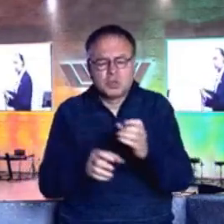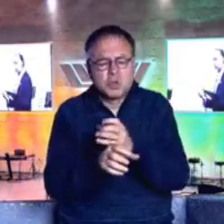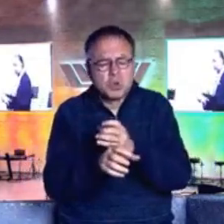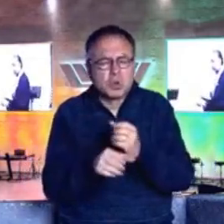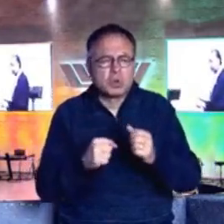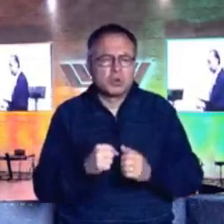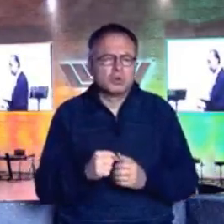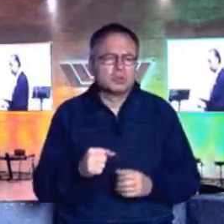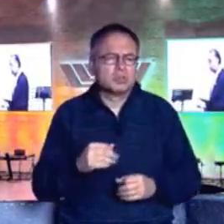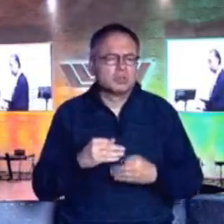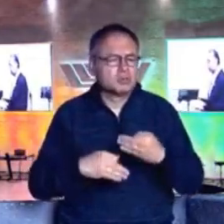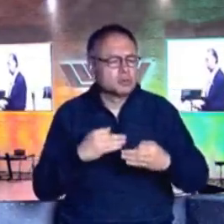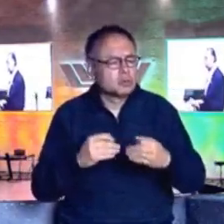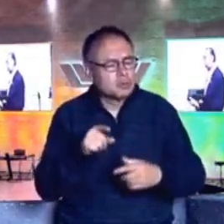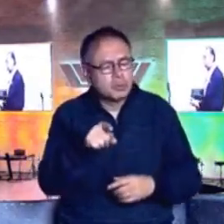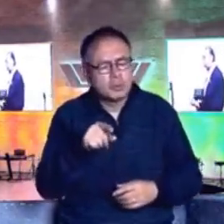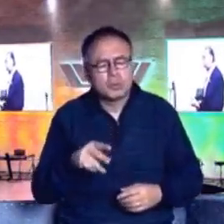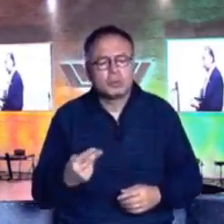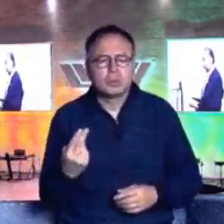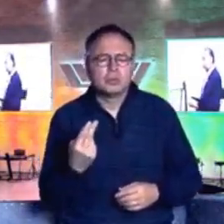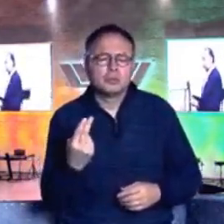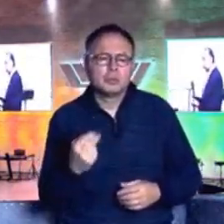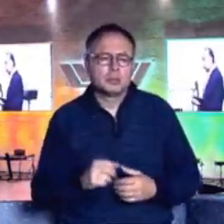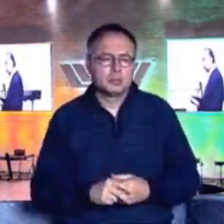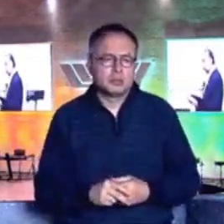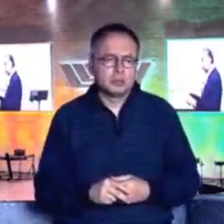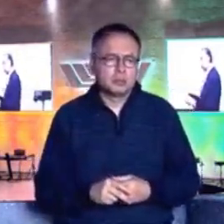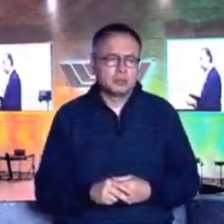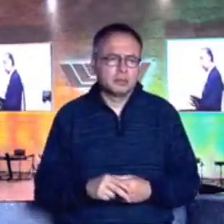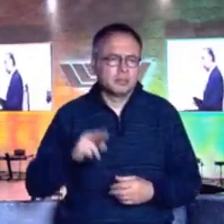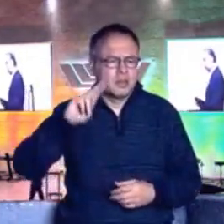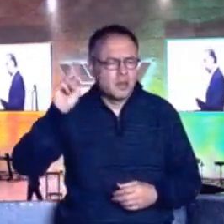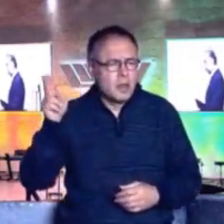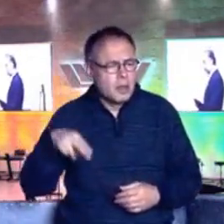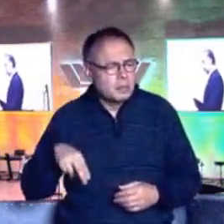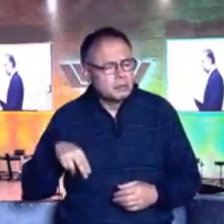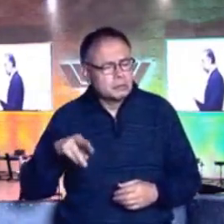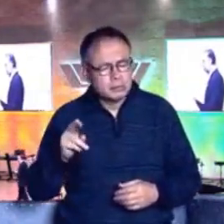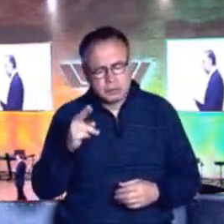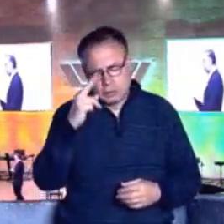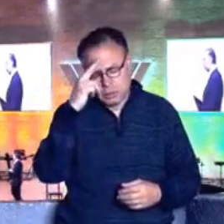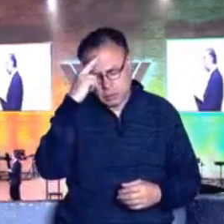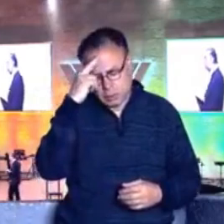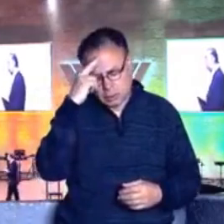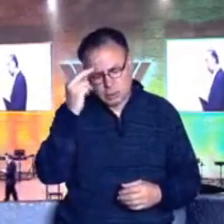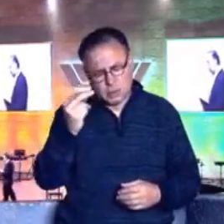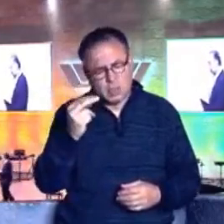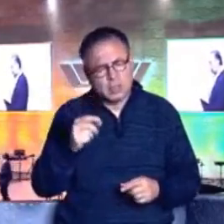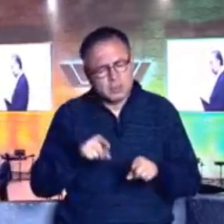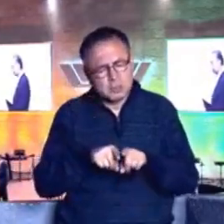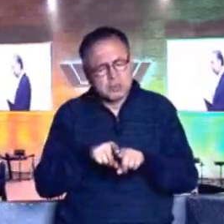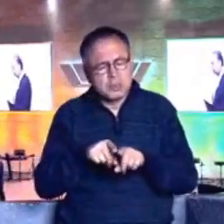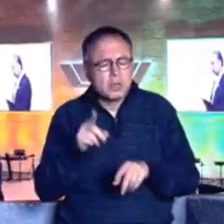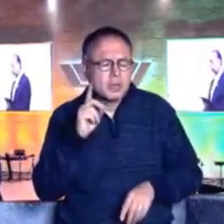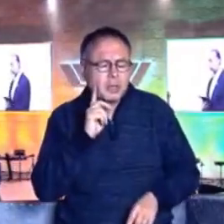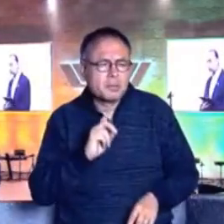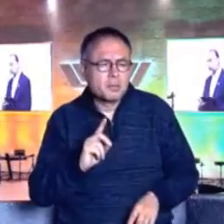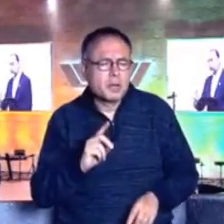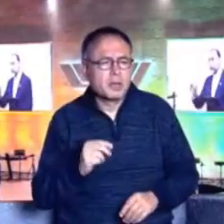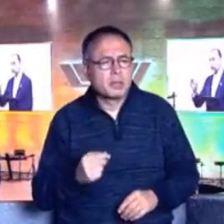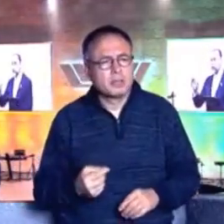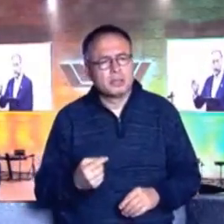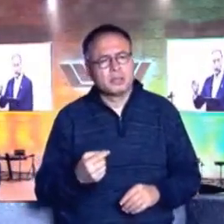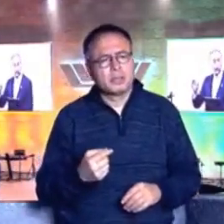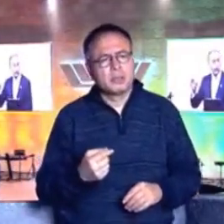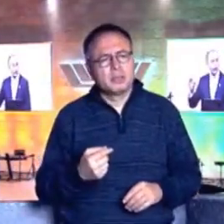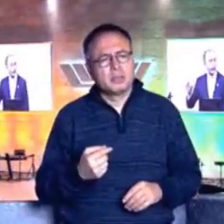que necesitamos nunca voy a recordar a la hermana Norita que ella